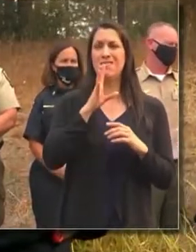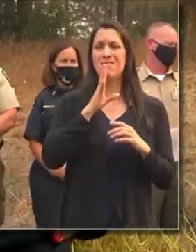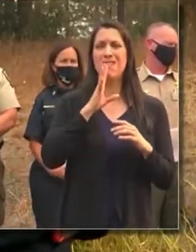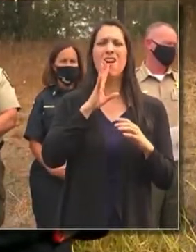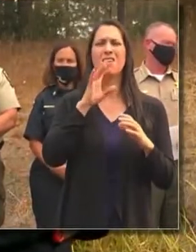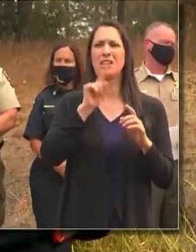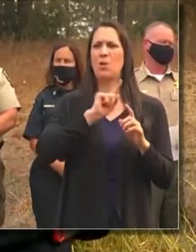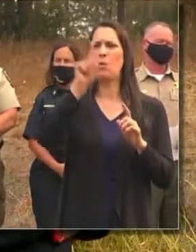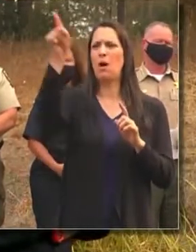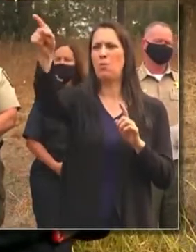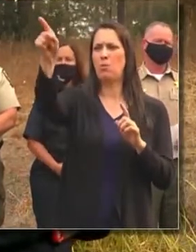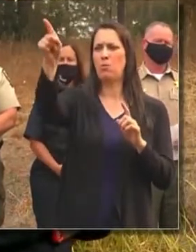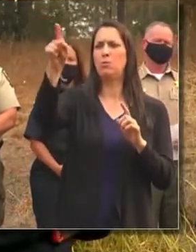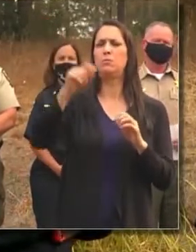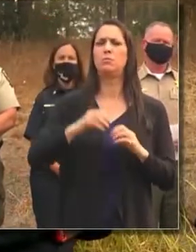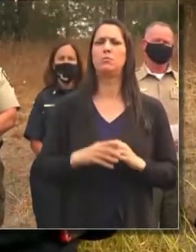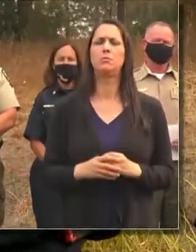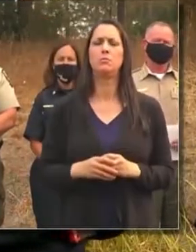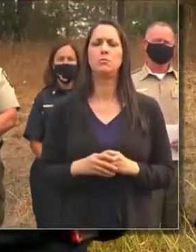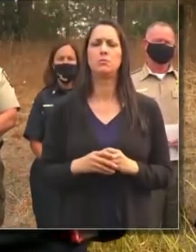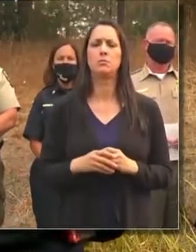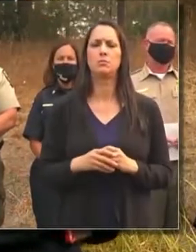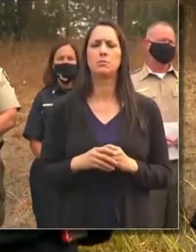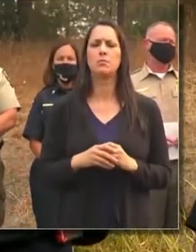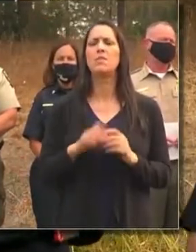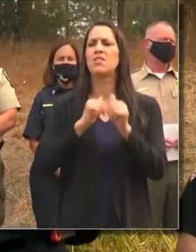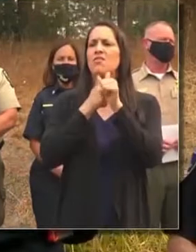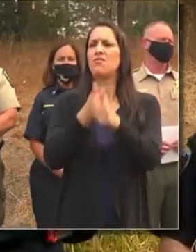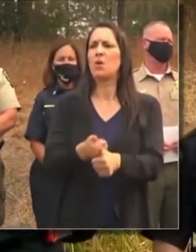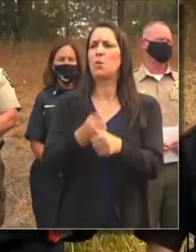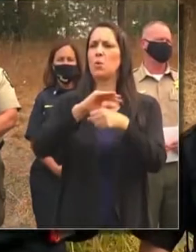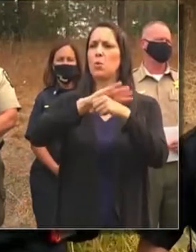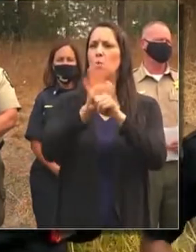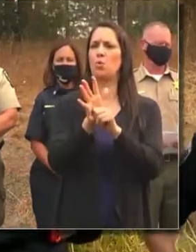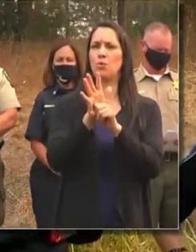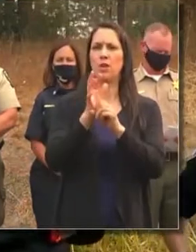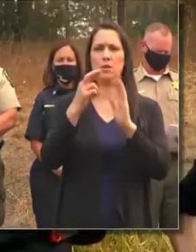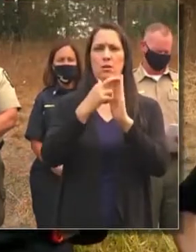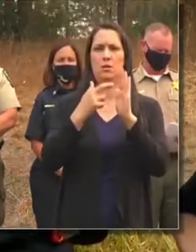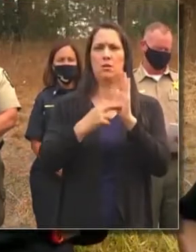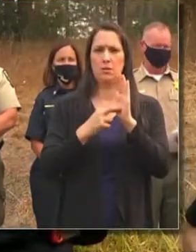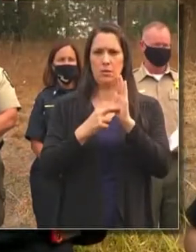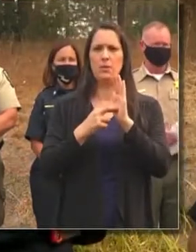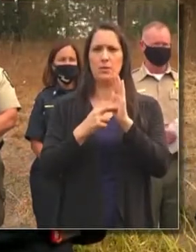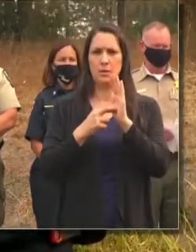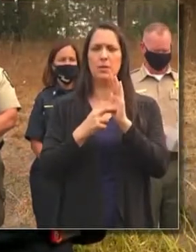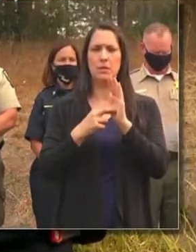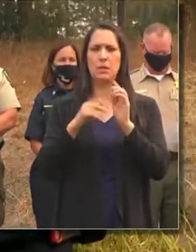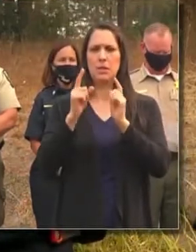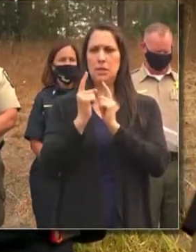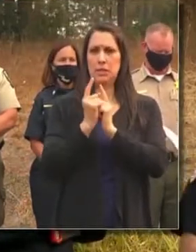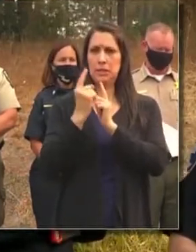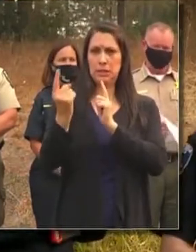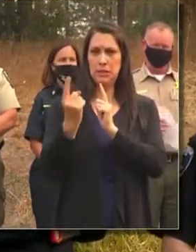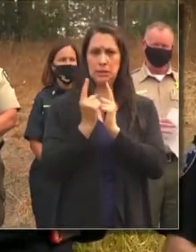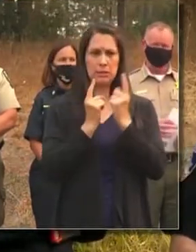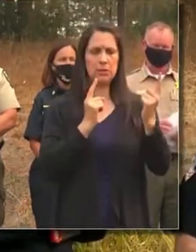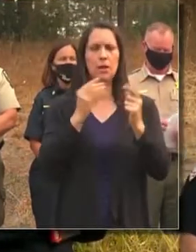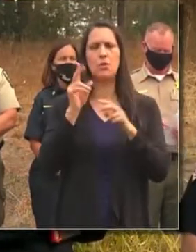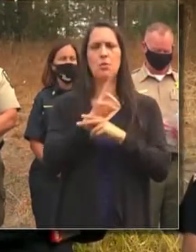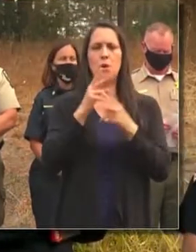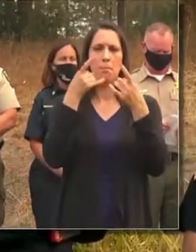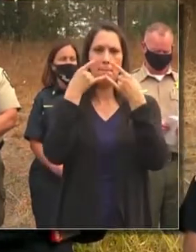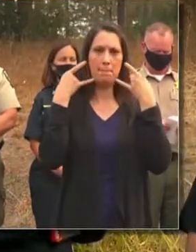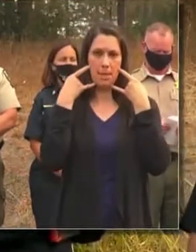teléfonos celulares o tomar las conversaciones fuera de esta área se lo agradezco y también respeten las precauciones de kobe 19 que incluyen el